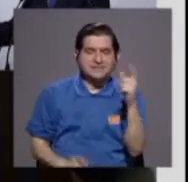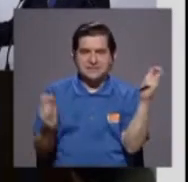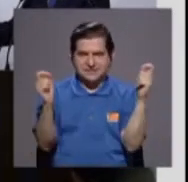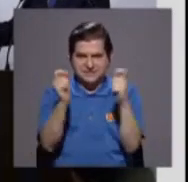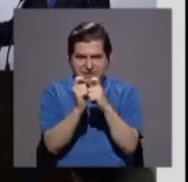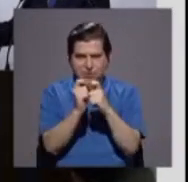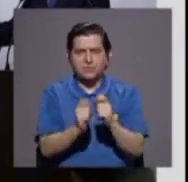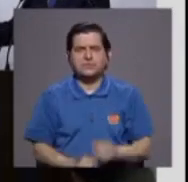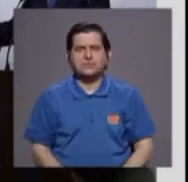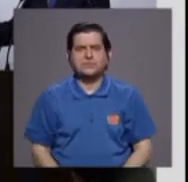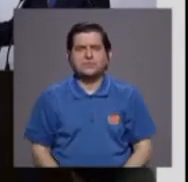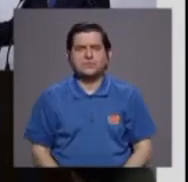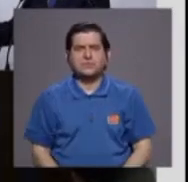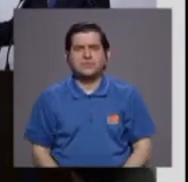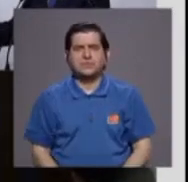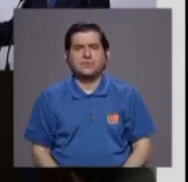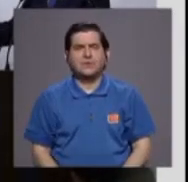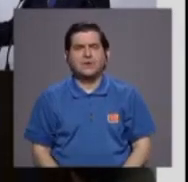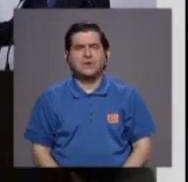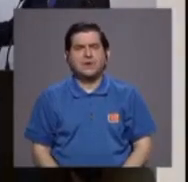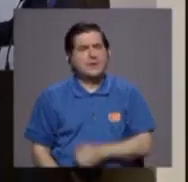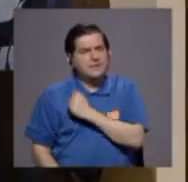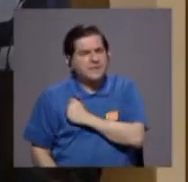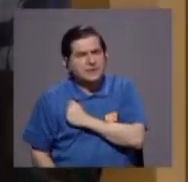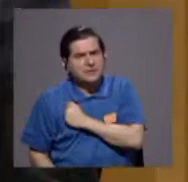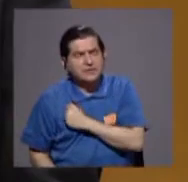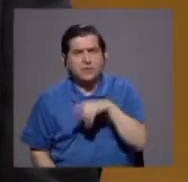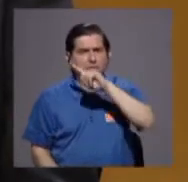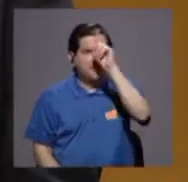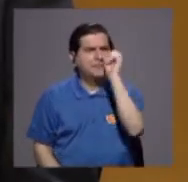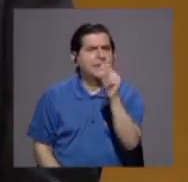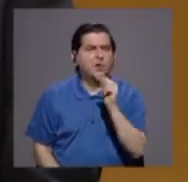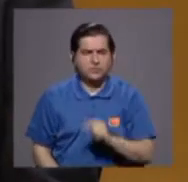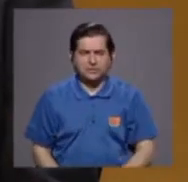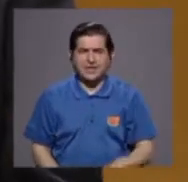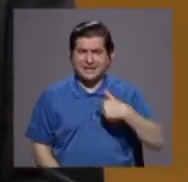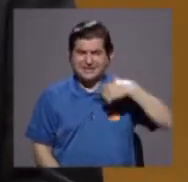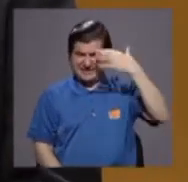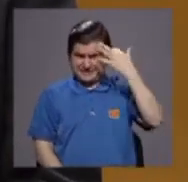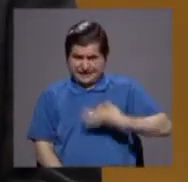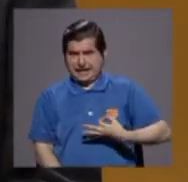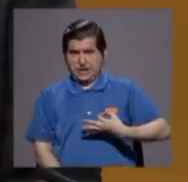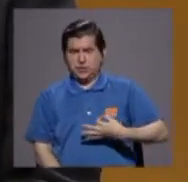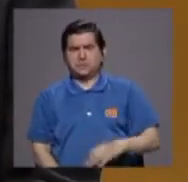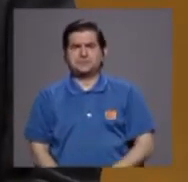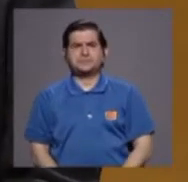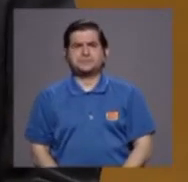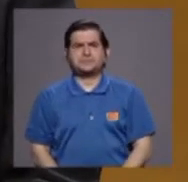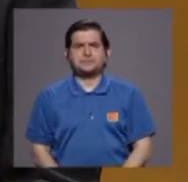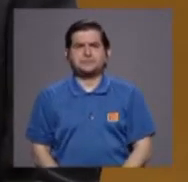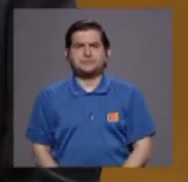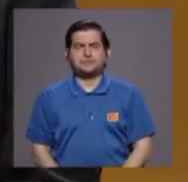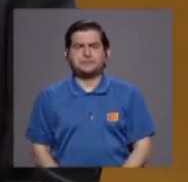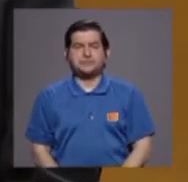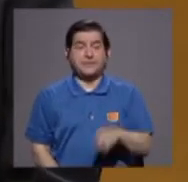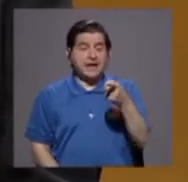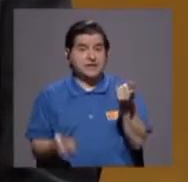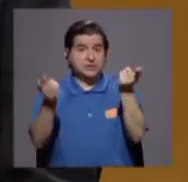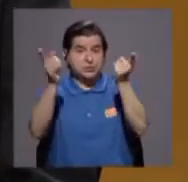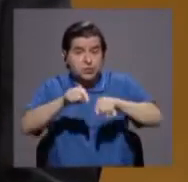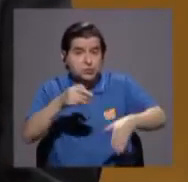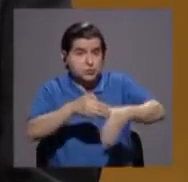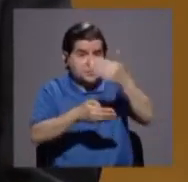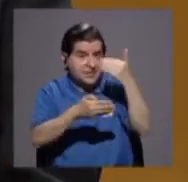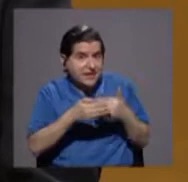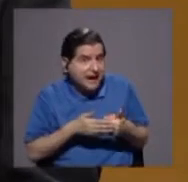punto, expansión Rodrigo, fiscal. Sí, señor. una consulta. Me parece que esto ocurrió